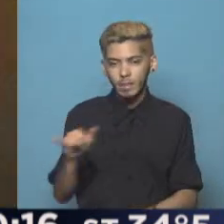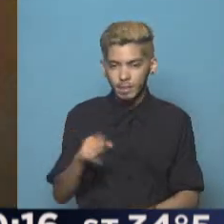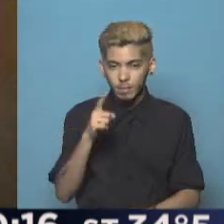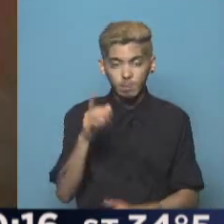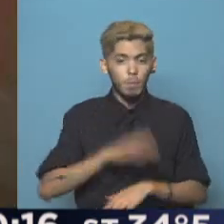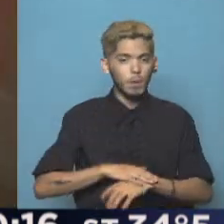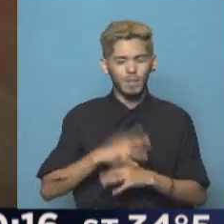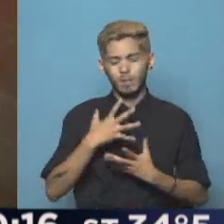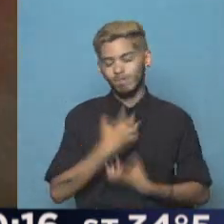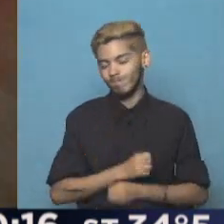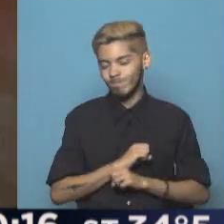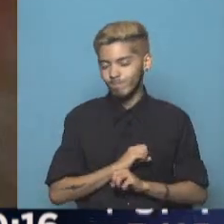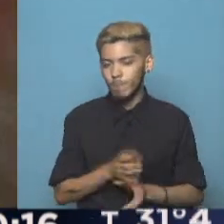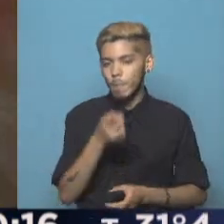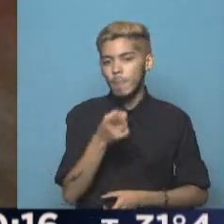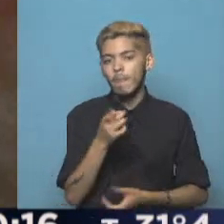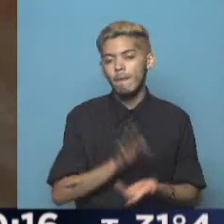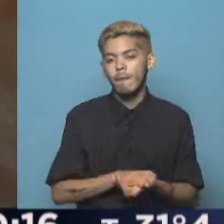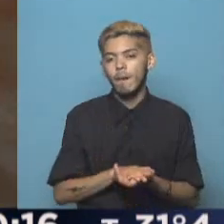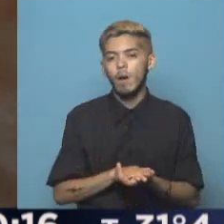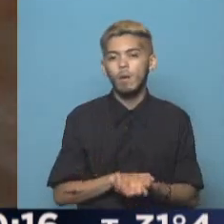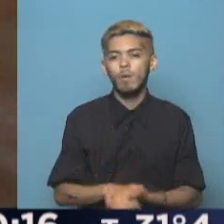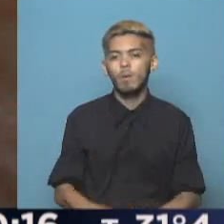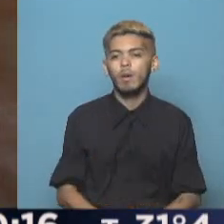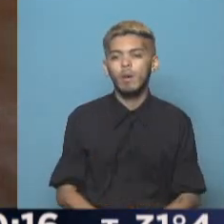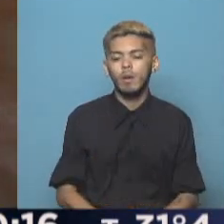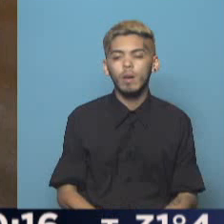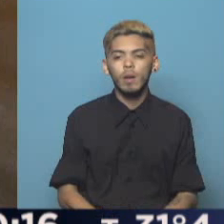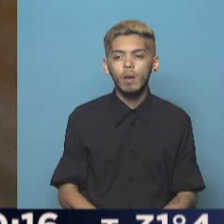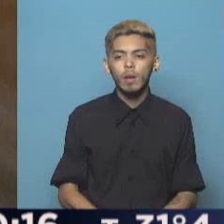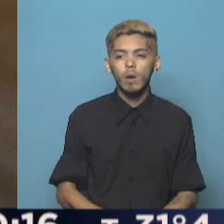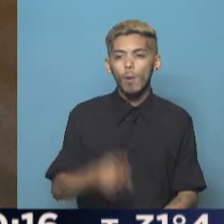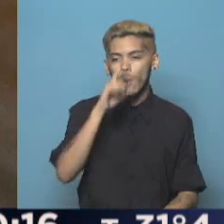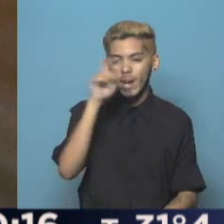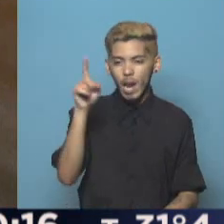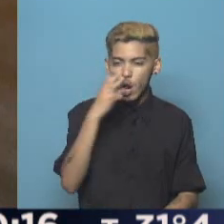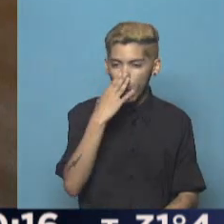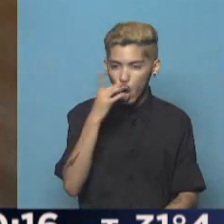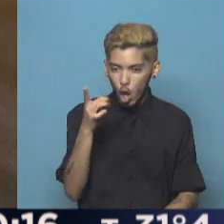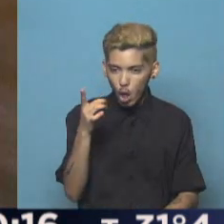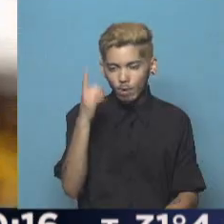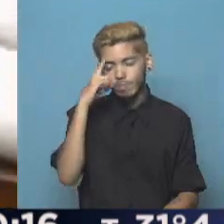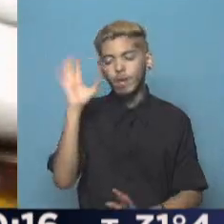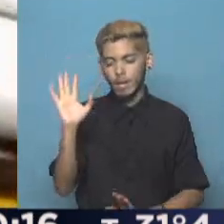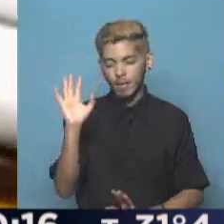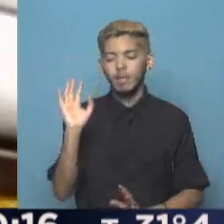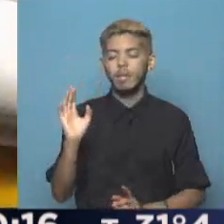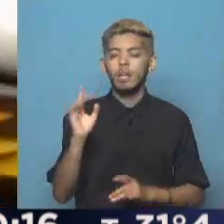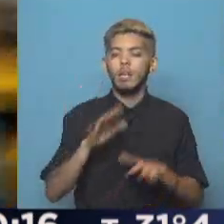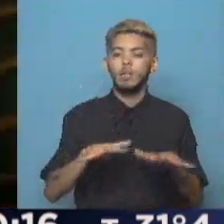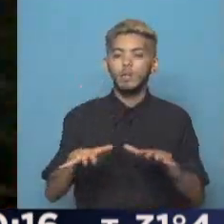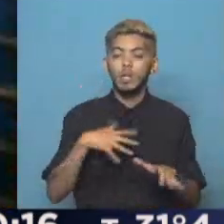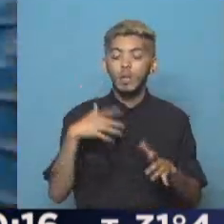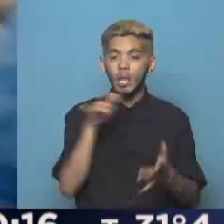Momento de angustia que tiene que ver Daniel y Silvia con Belgrano de Córdoba. Imagínense la situación de tener que salir en